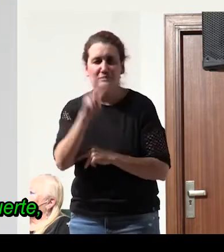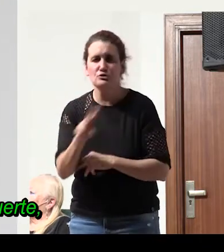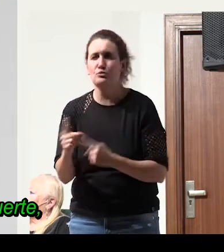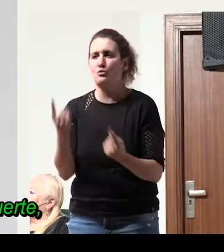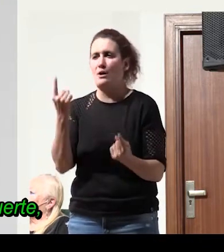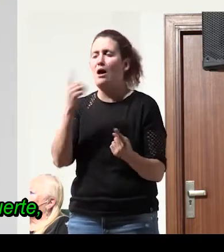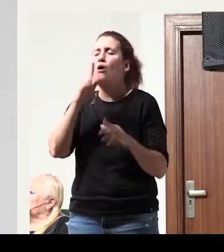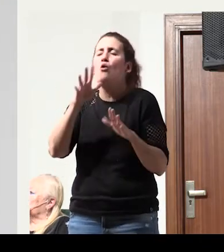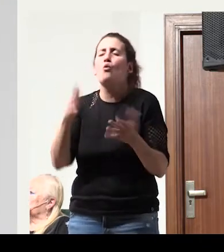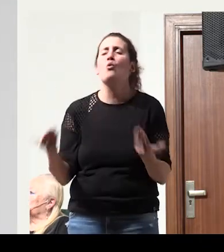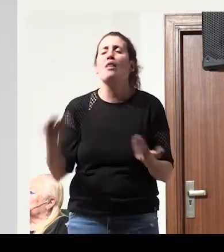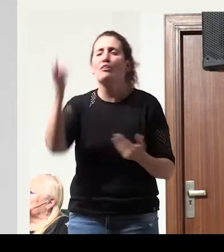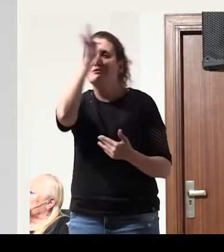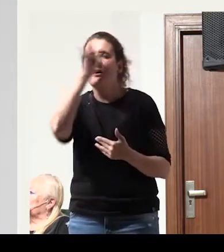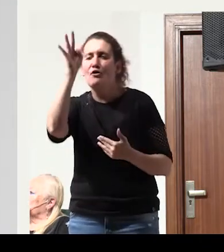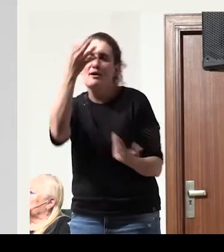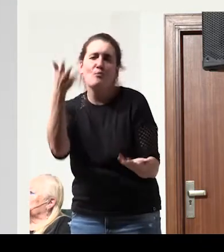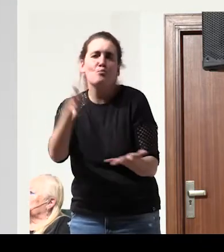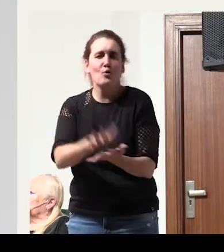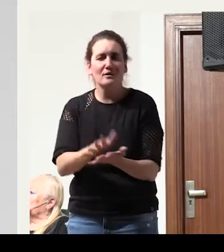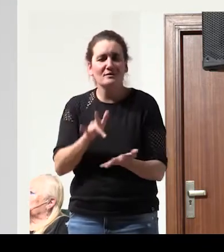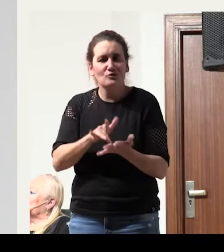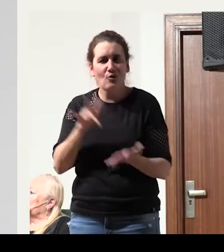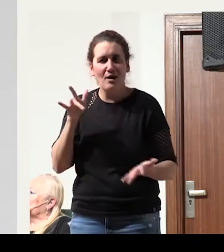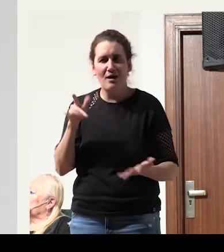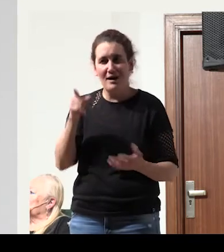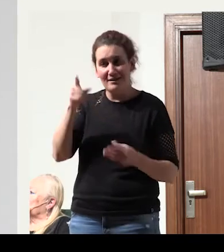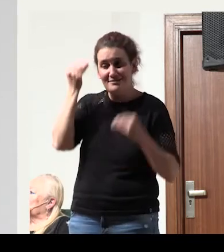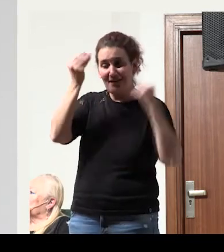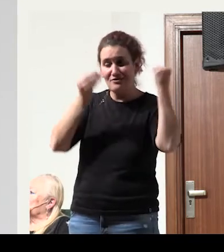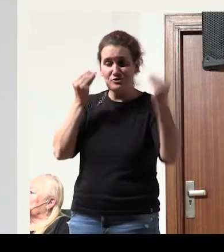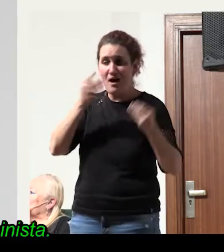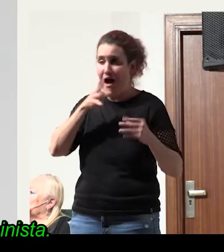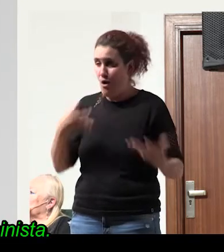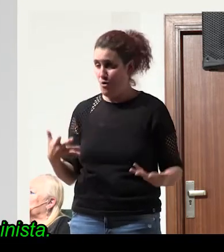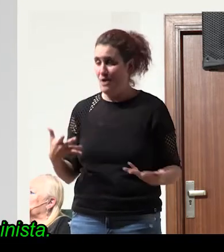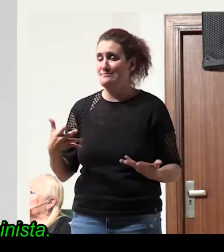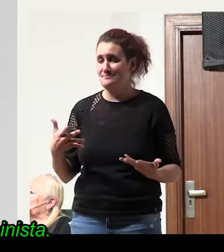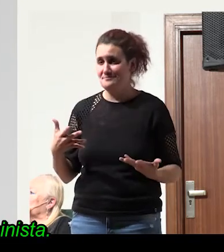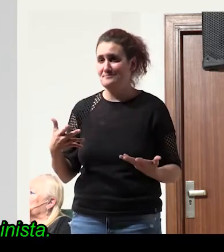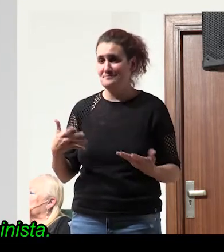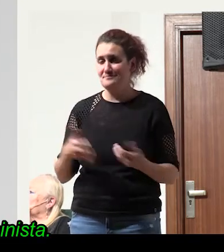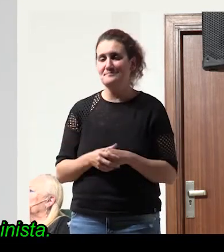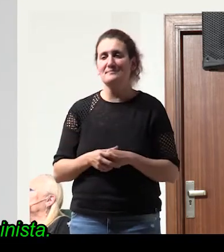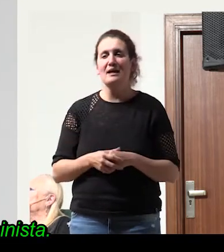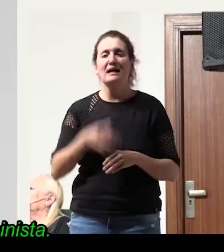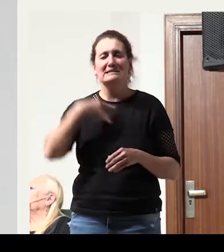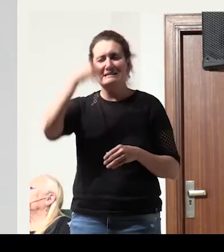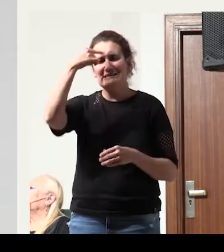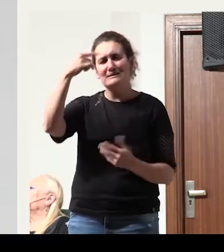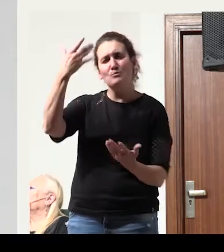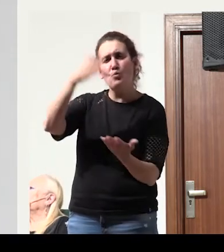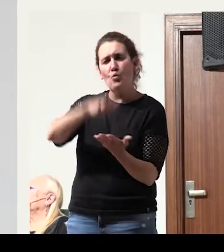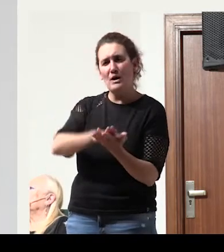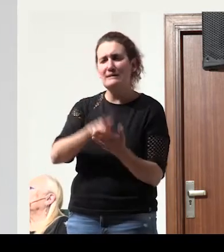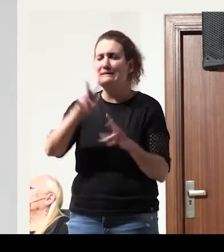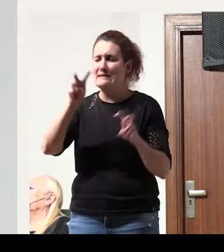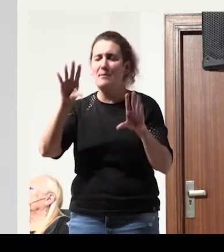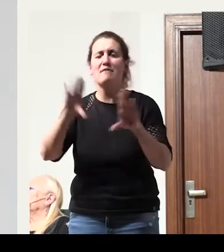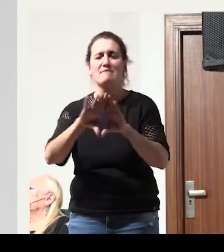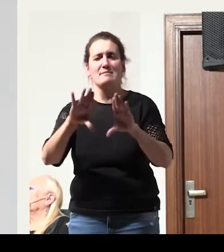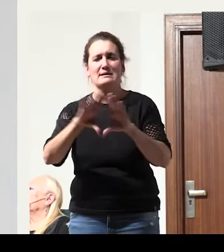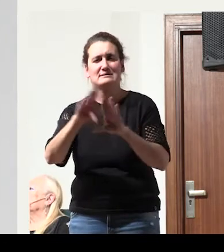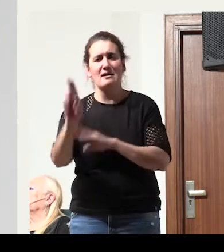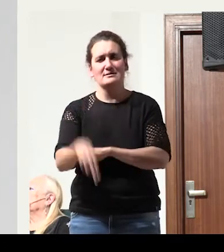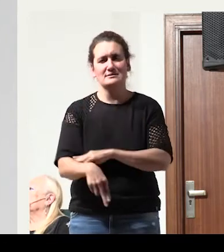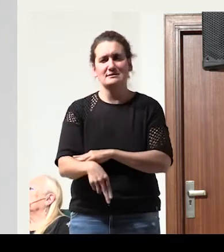me pregunto. En esa reflexión estoy. Sé que la muerte es un tema feminista. Sé que la muerte